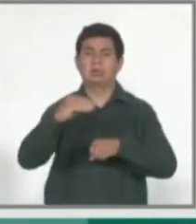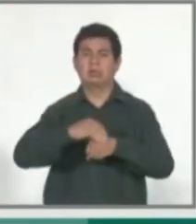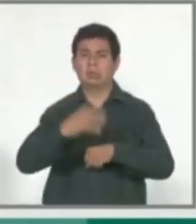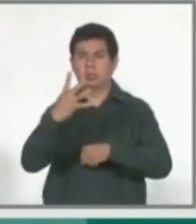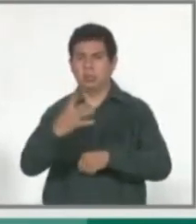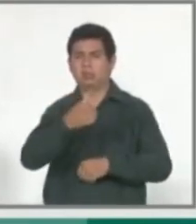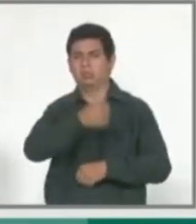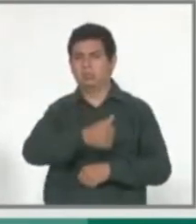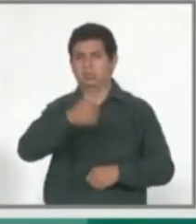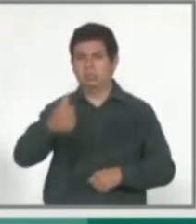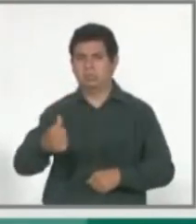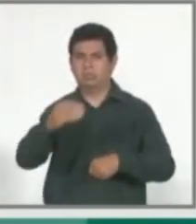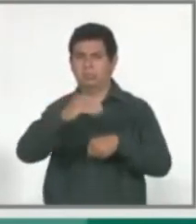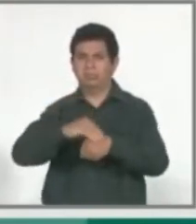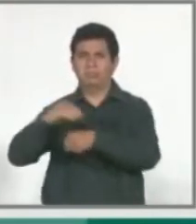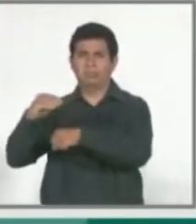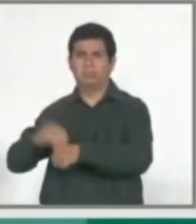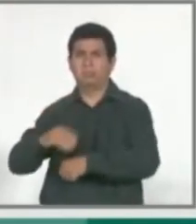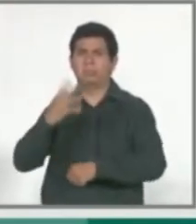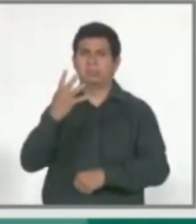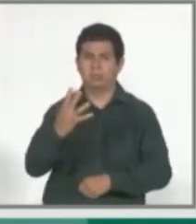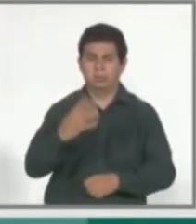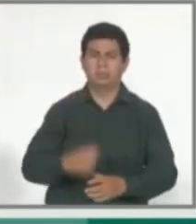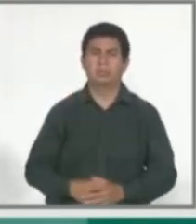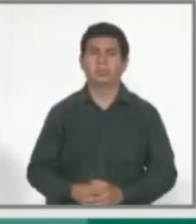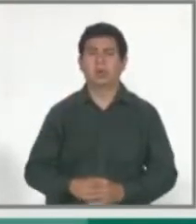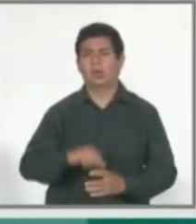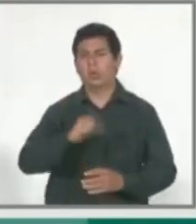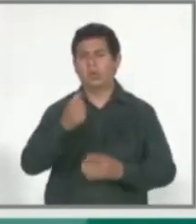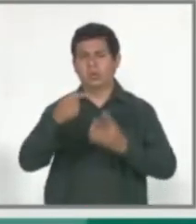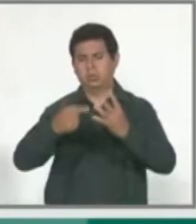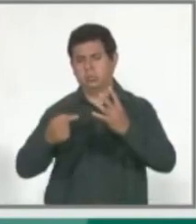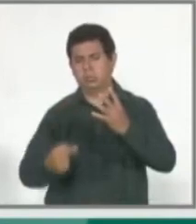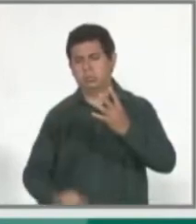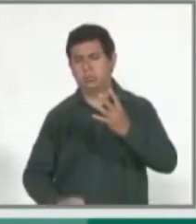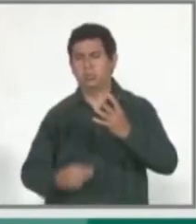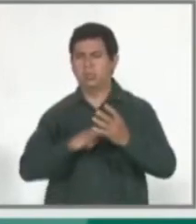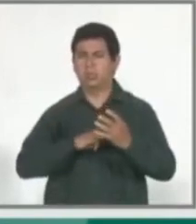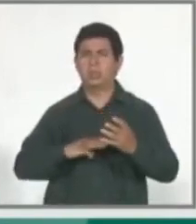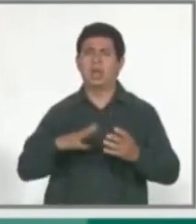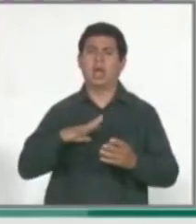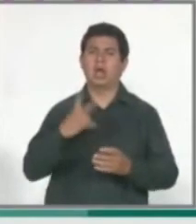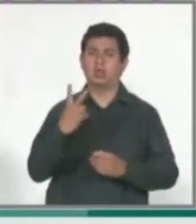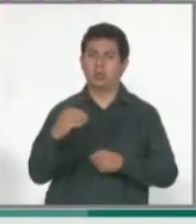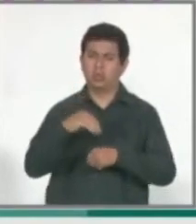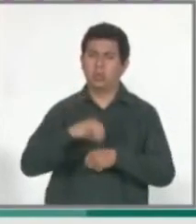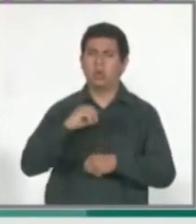casos respectivamente y el resto de los municipios con dos y uno casos reportados